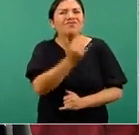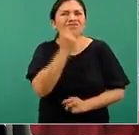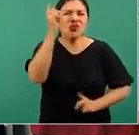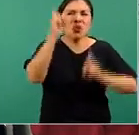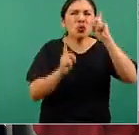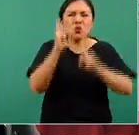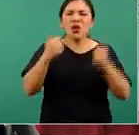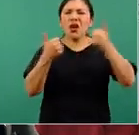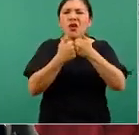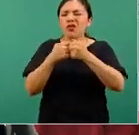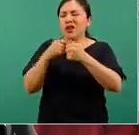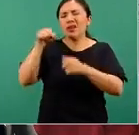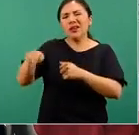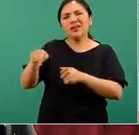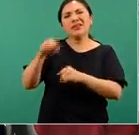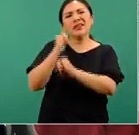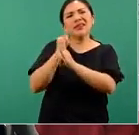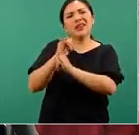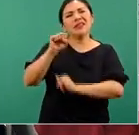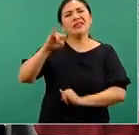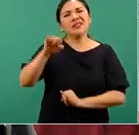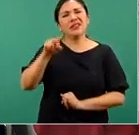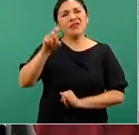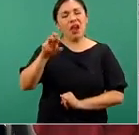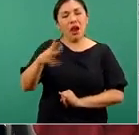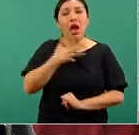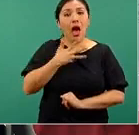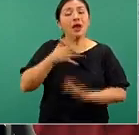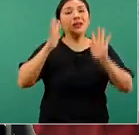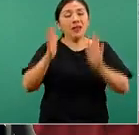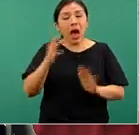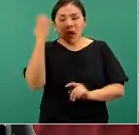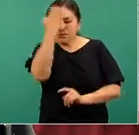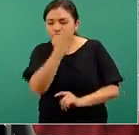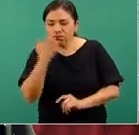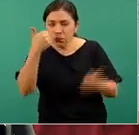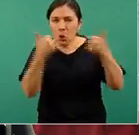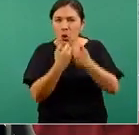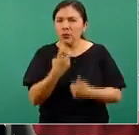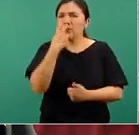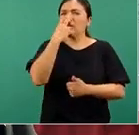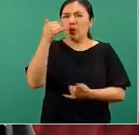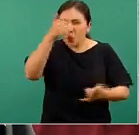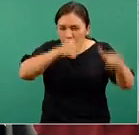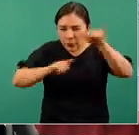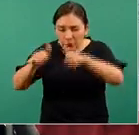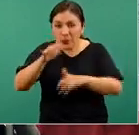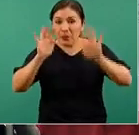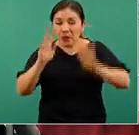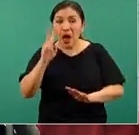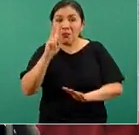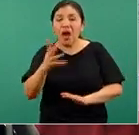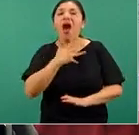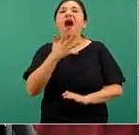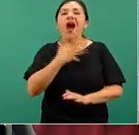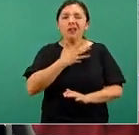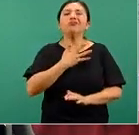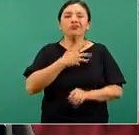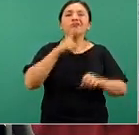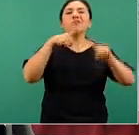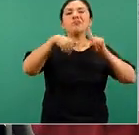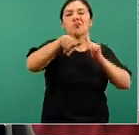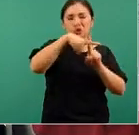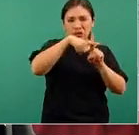del CISBER, que dieron obviamente positivo a una prueba de laboratorio, pero que además